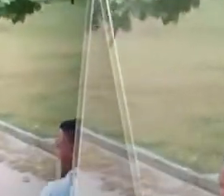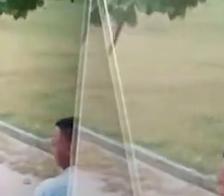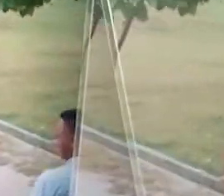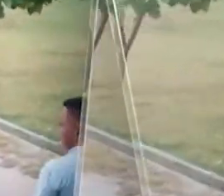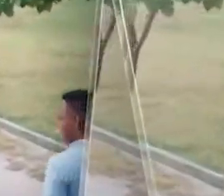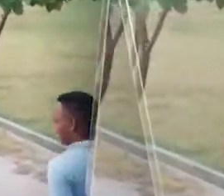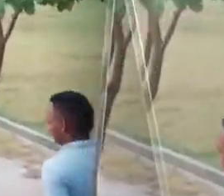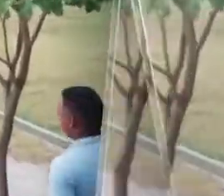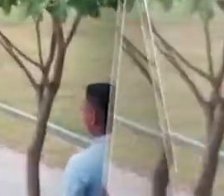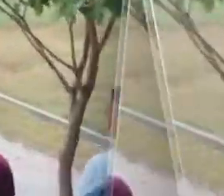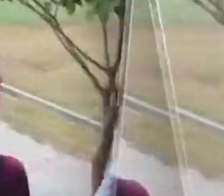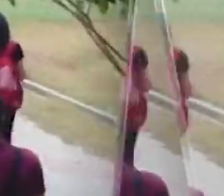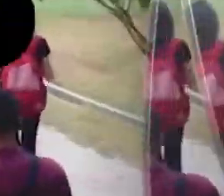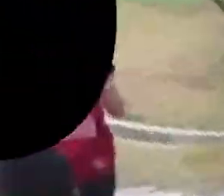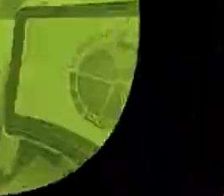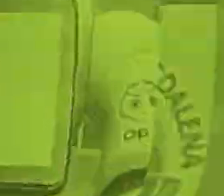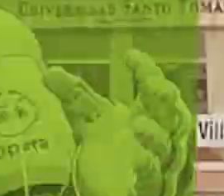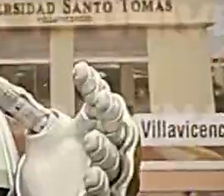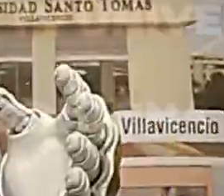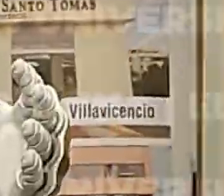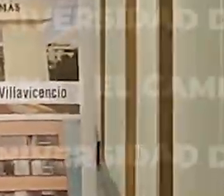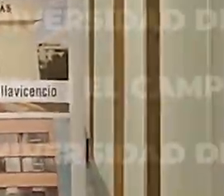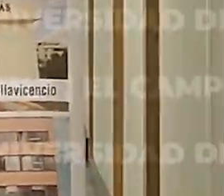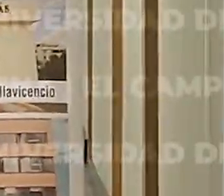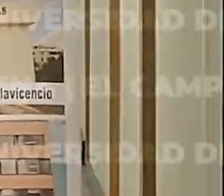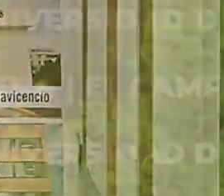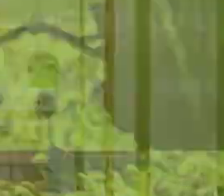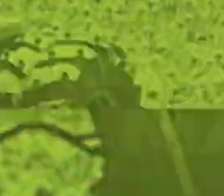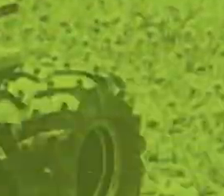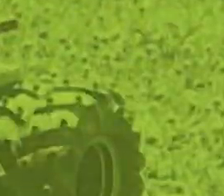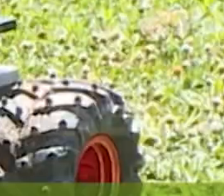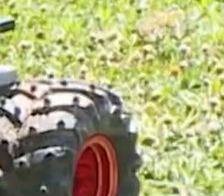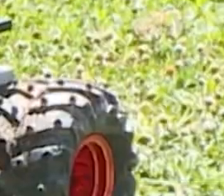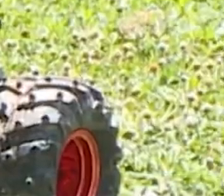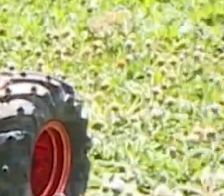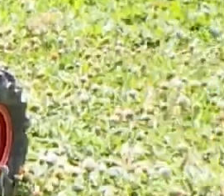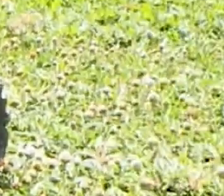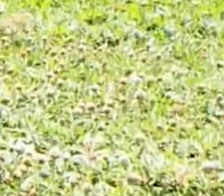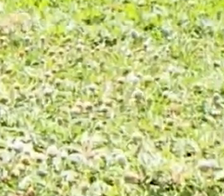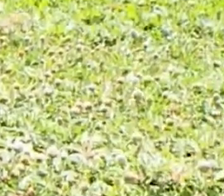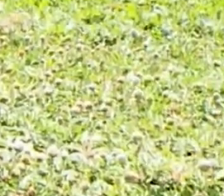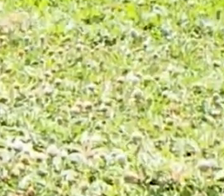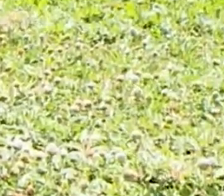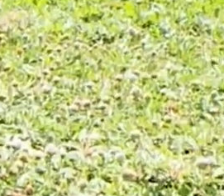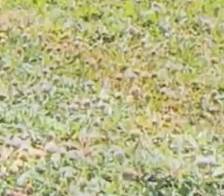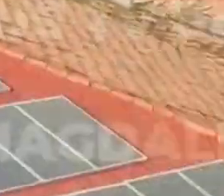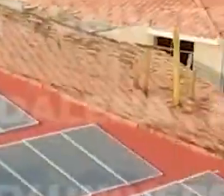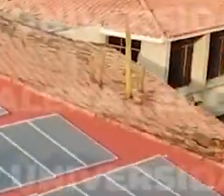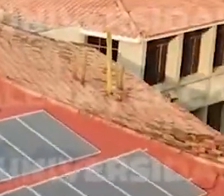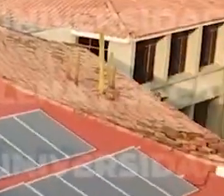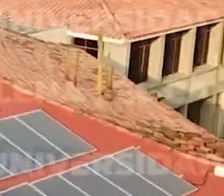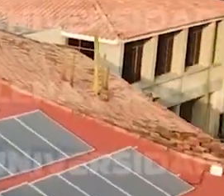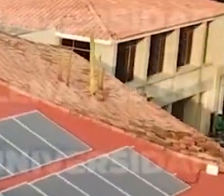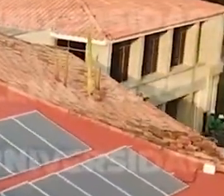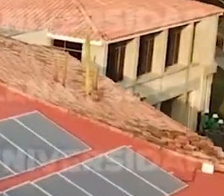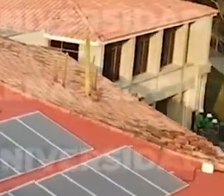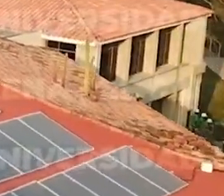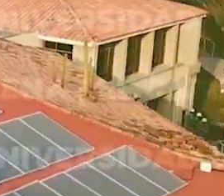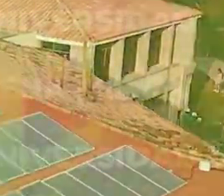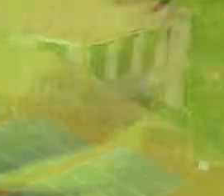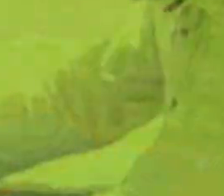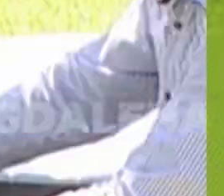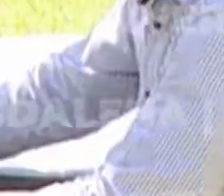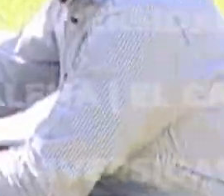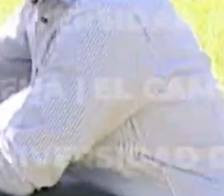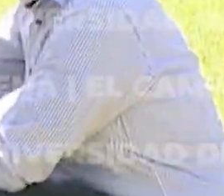la universidad y nuestro territorio. Innovación. Esto es un robot creado para medir parámetros físico-químicos del suelo. Los paneles solares se colocan en